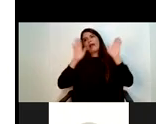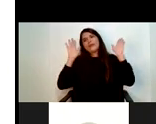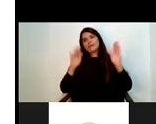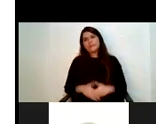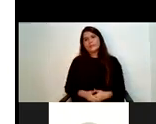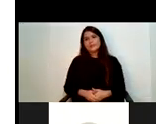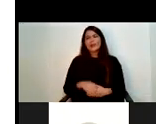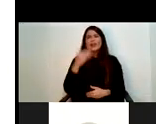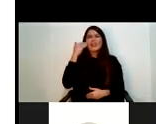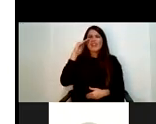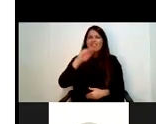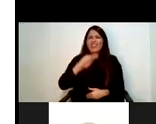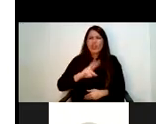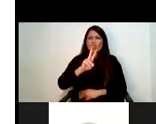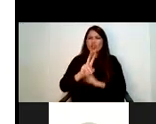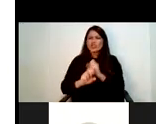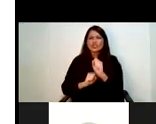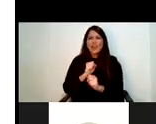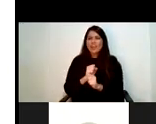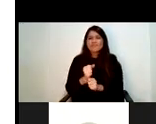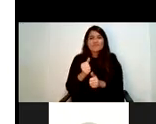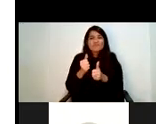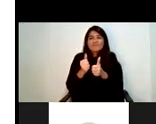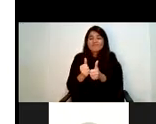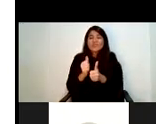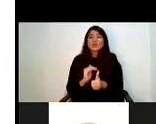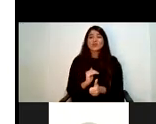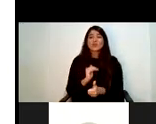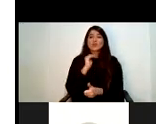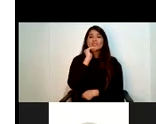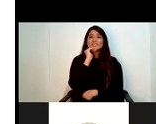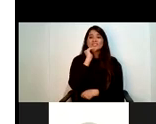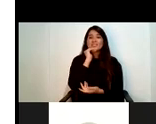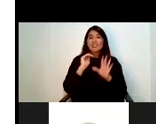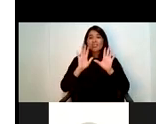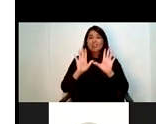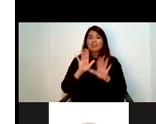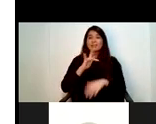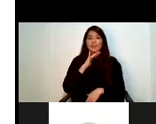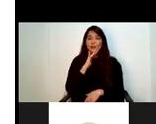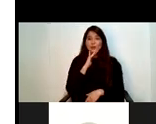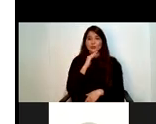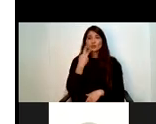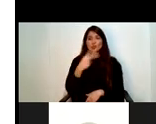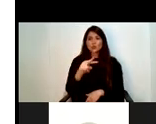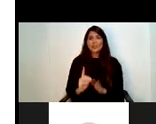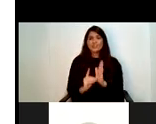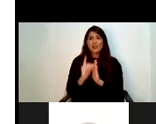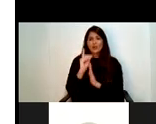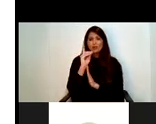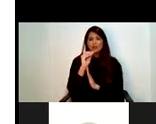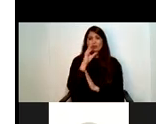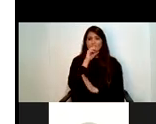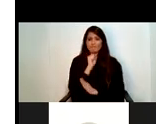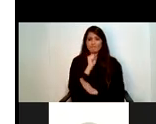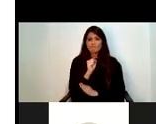porque a un niño a esa edad es lo que se espera, ¿cierto? Es parte de su desarrollo. Pero si tenemos